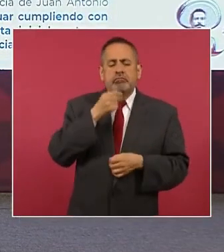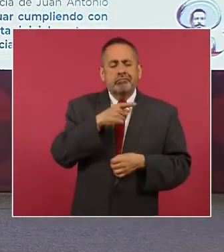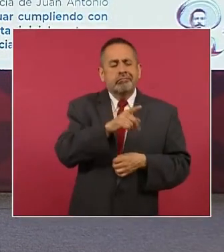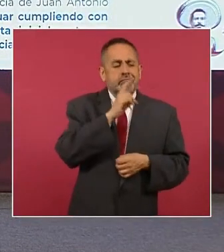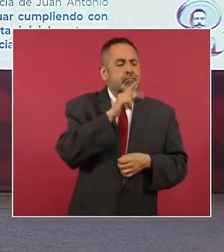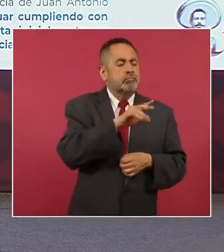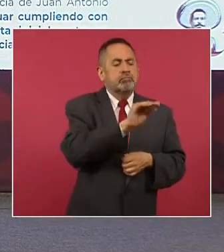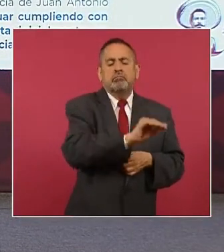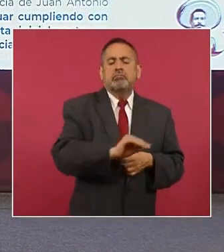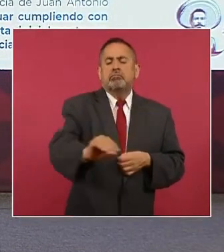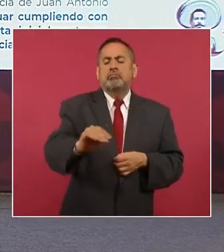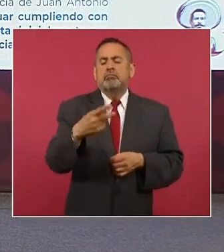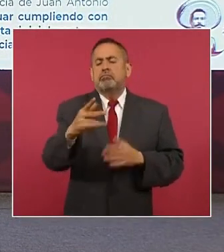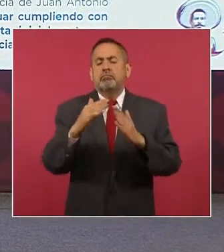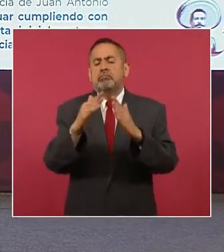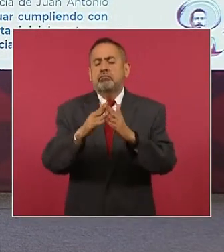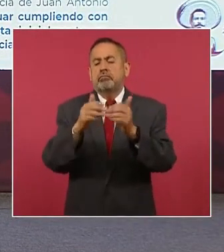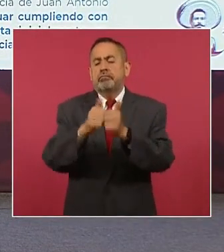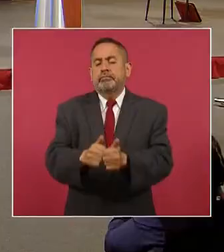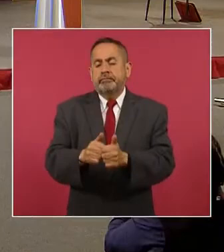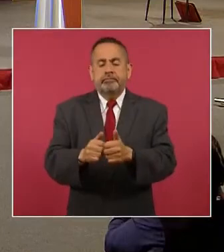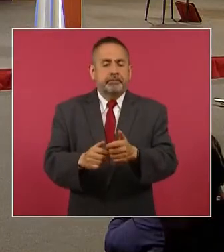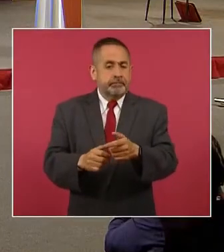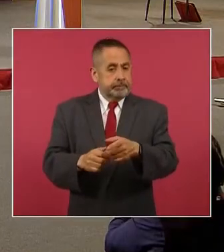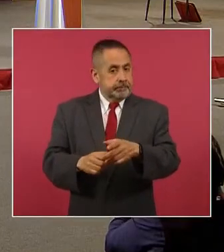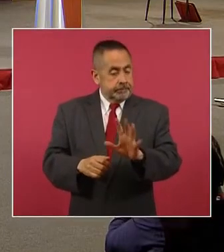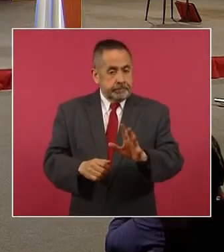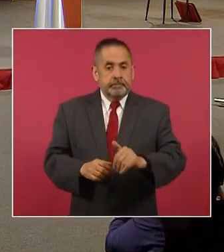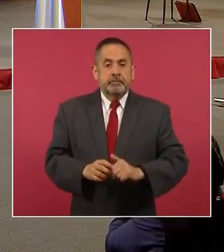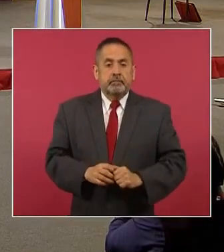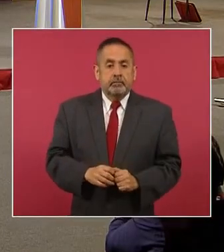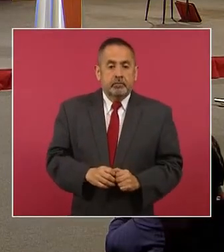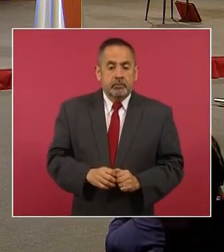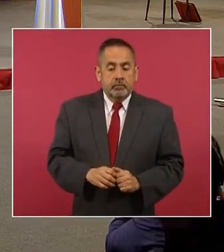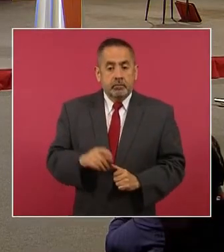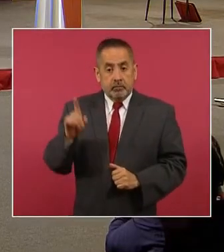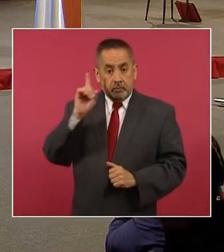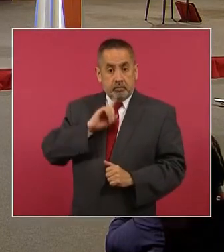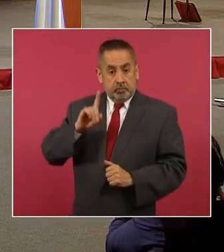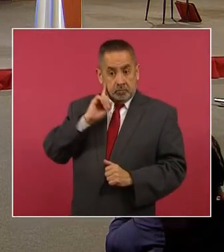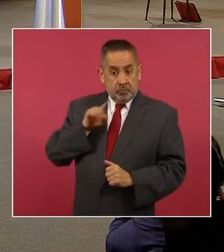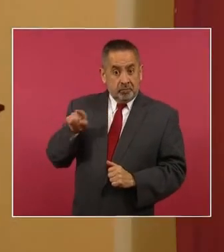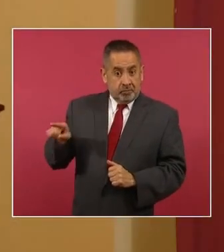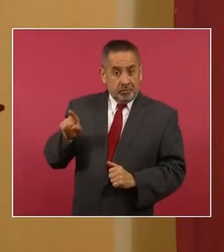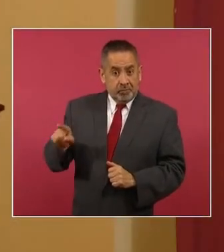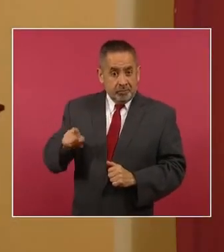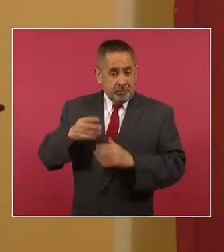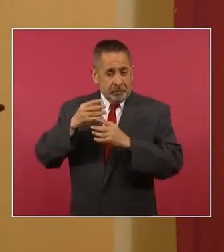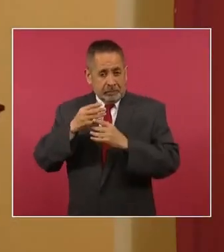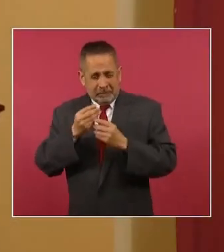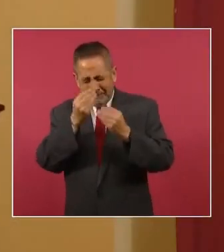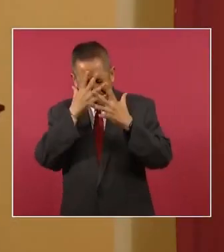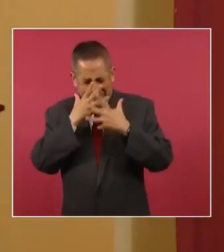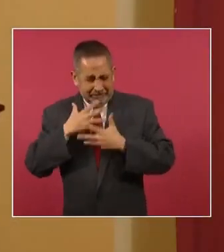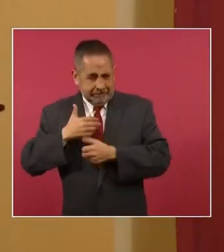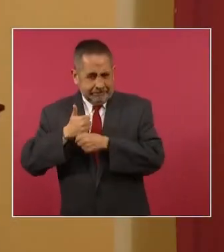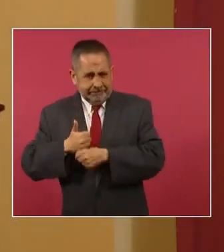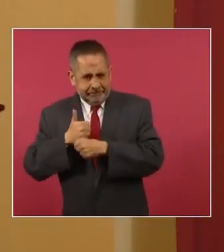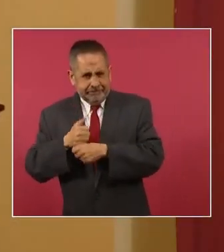hacer prisión domiciliaria. La saxofonista, la víctima,